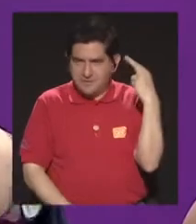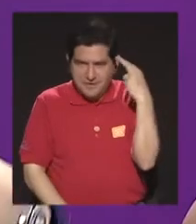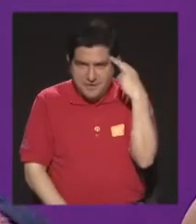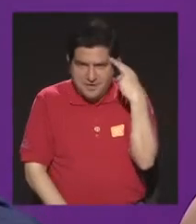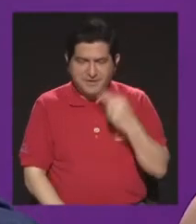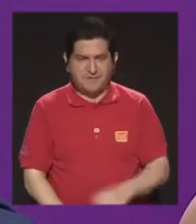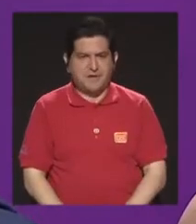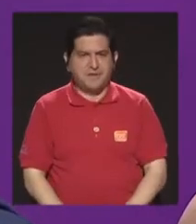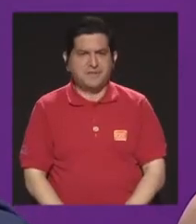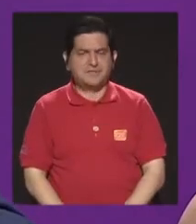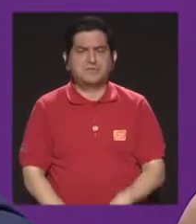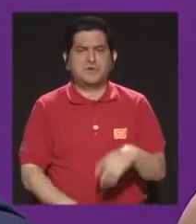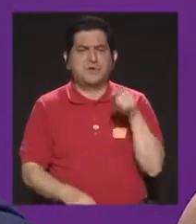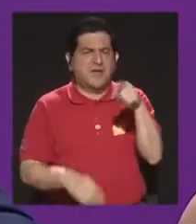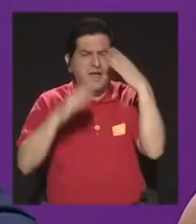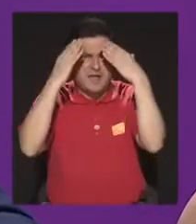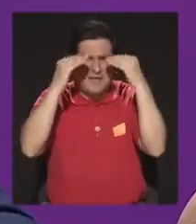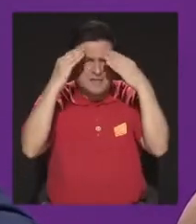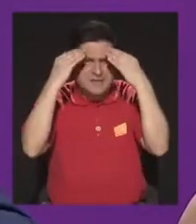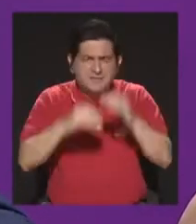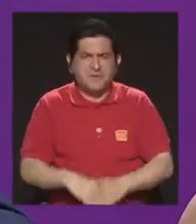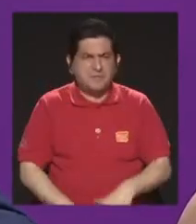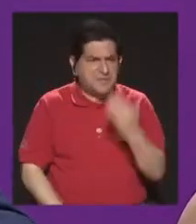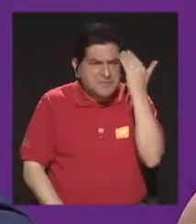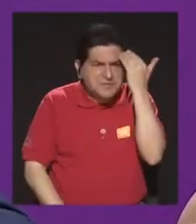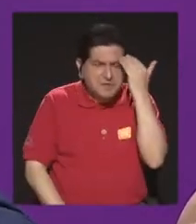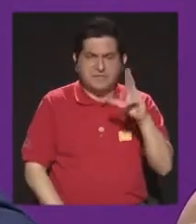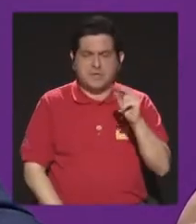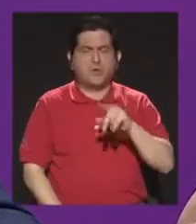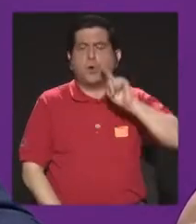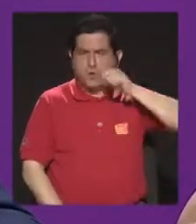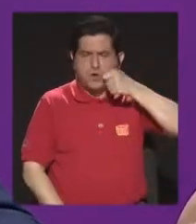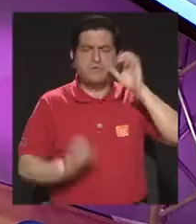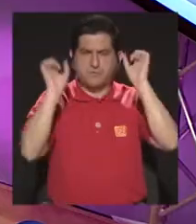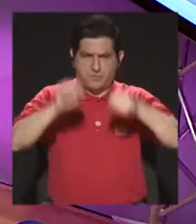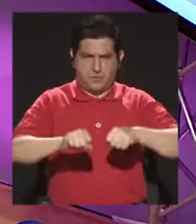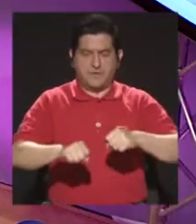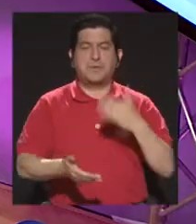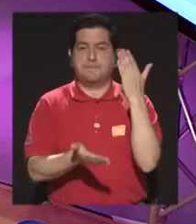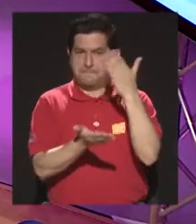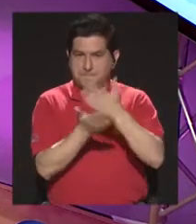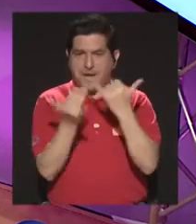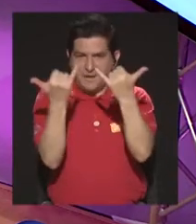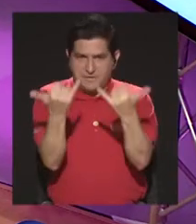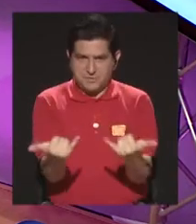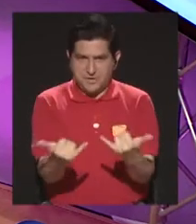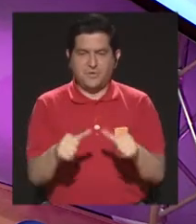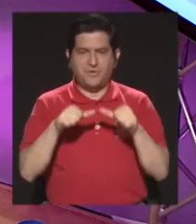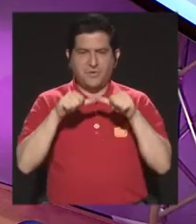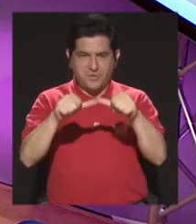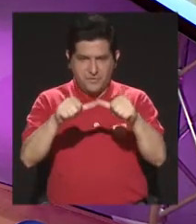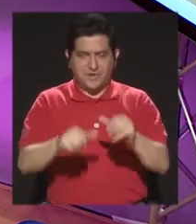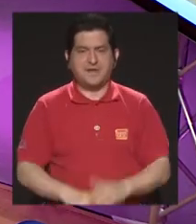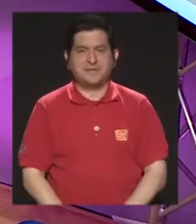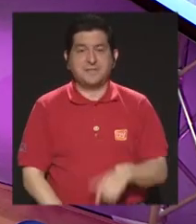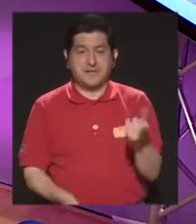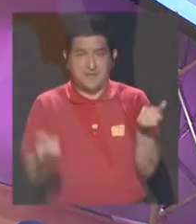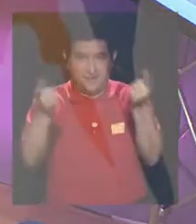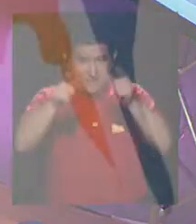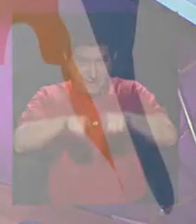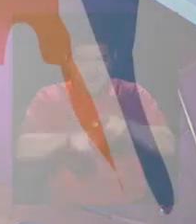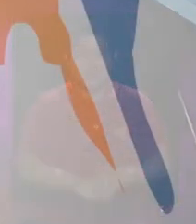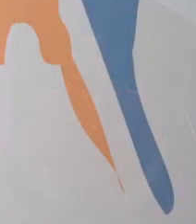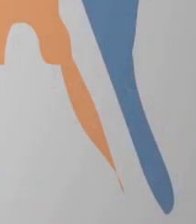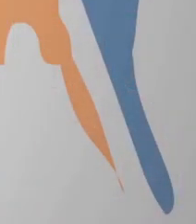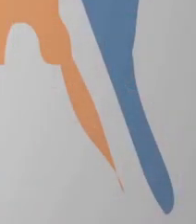su nombre puede y su información va a permanecer confidencial mientras lo quieran. Vamos a ir a un corte y continuamos con